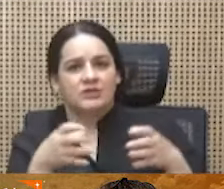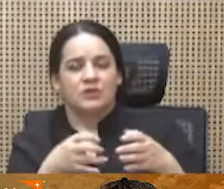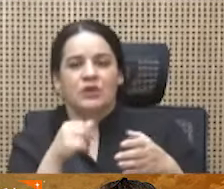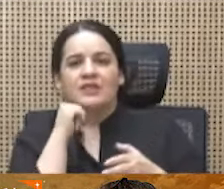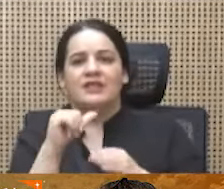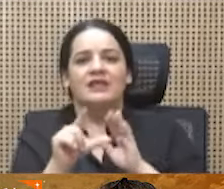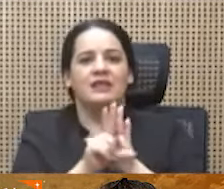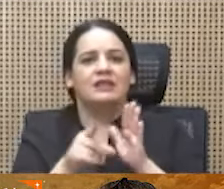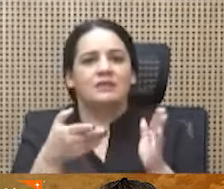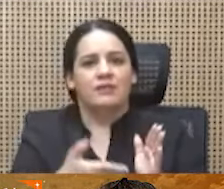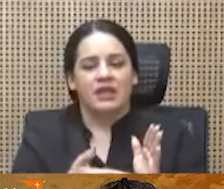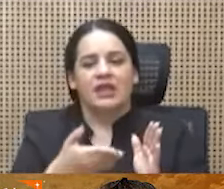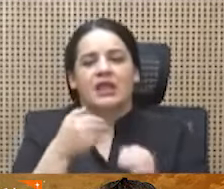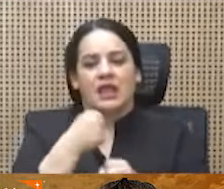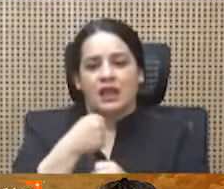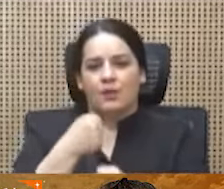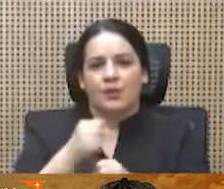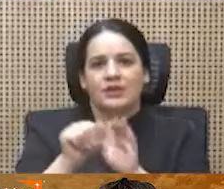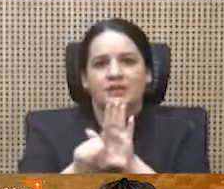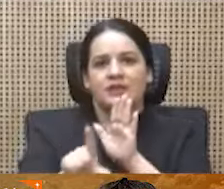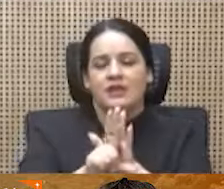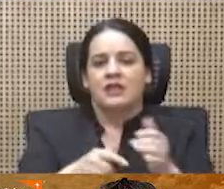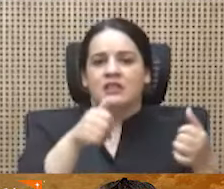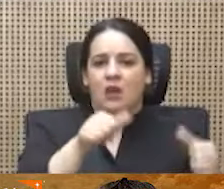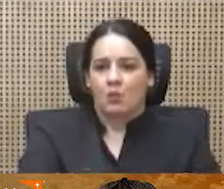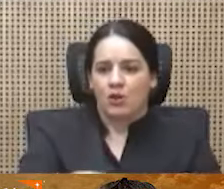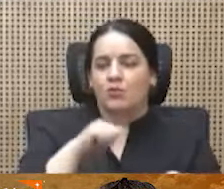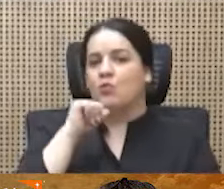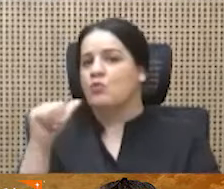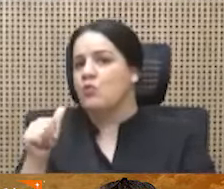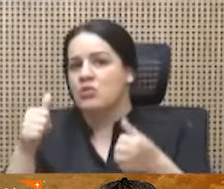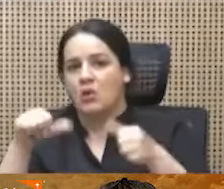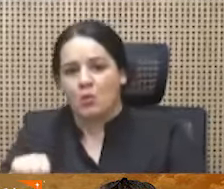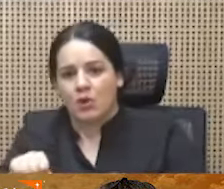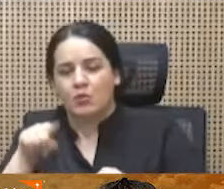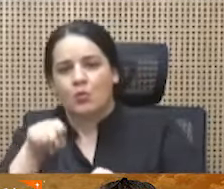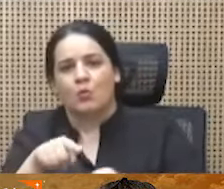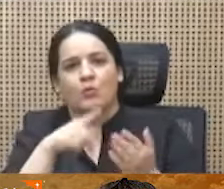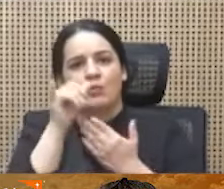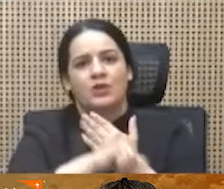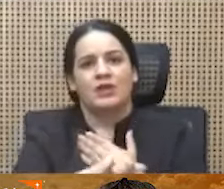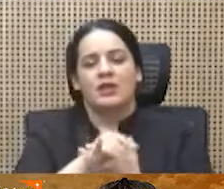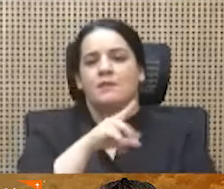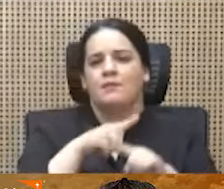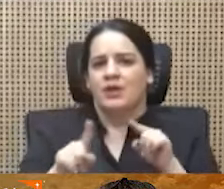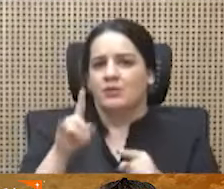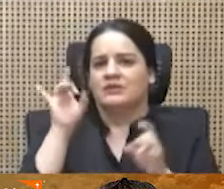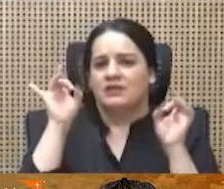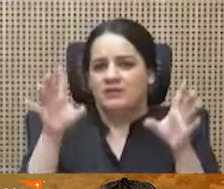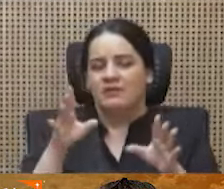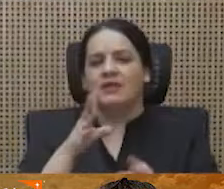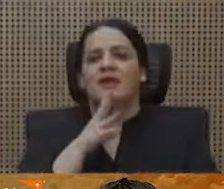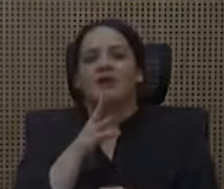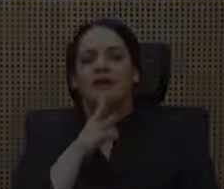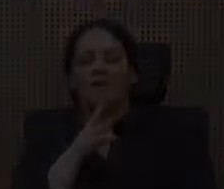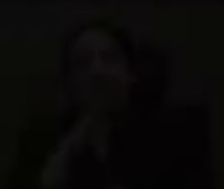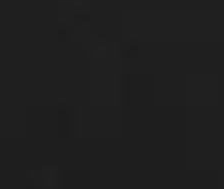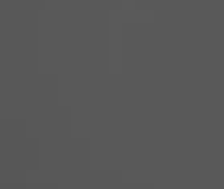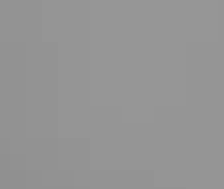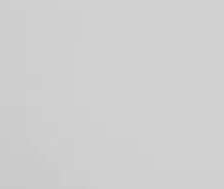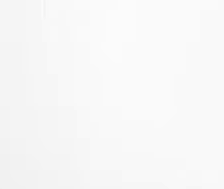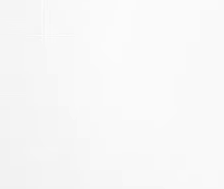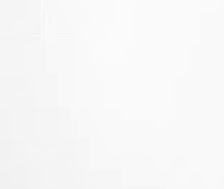Legislativa. Puede estar de acuerdo o en desacuerdo con las iniciativas. Pero es una barbaridad que se levanten a decir cosas como estas acá.